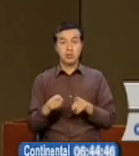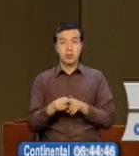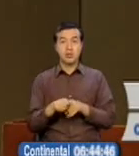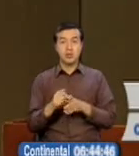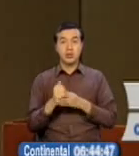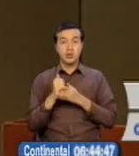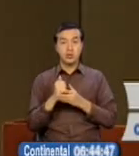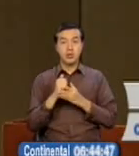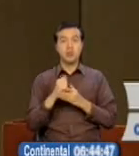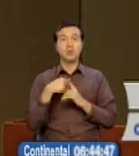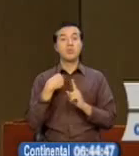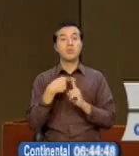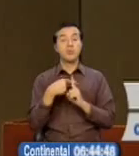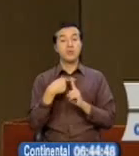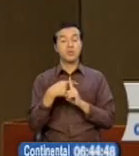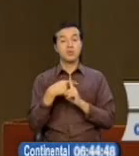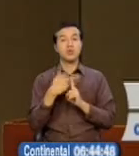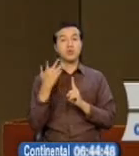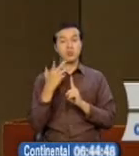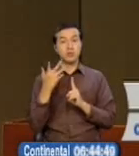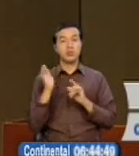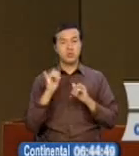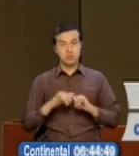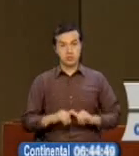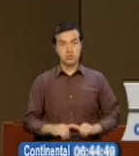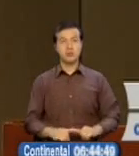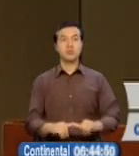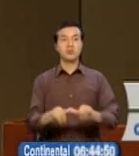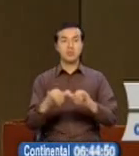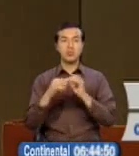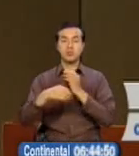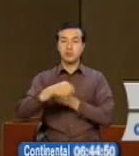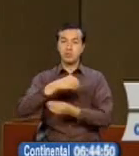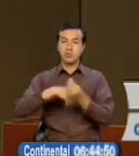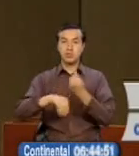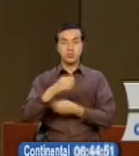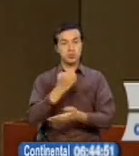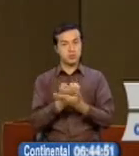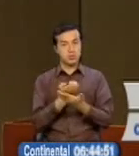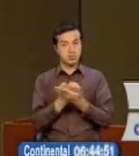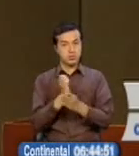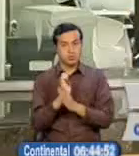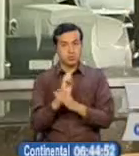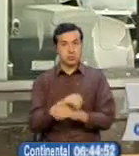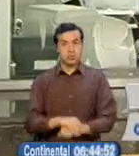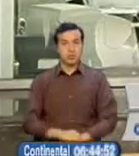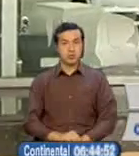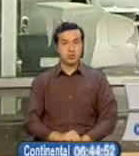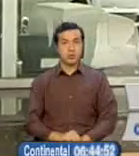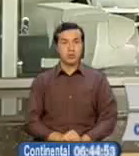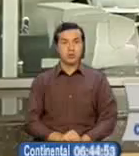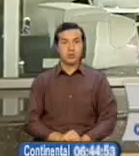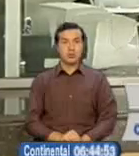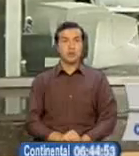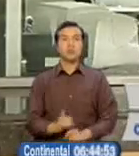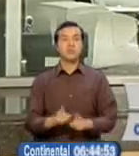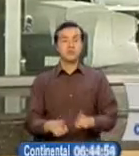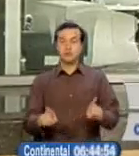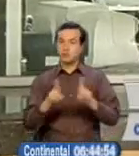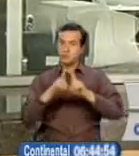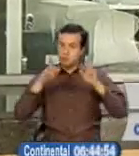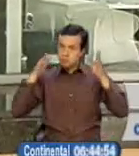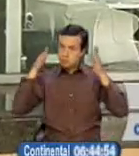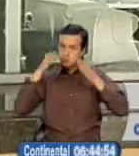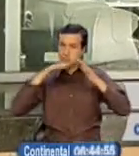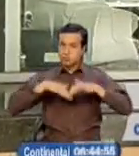manera muy positiva a que haya un flujo adecuado de liquidez en la economía ecuatoriana. Entre otras cifras que apuntan a